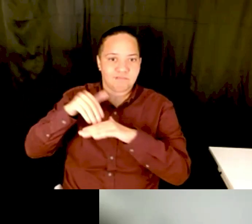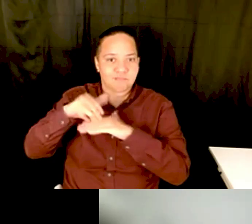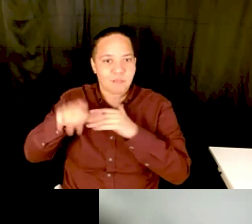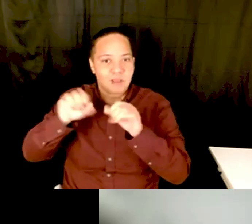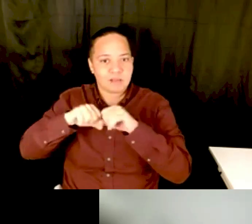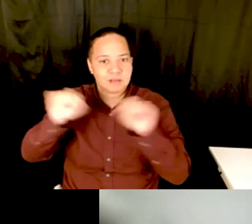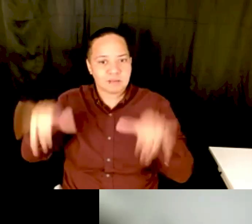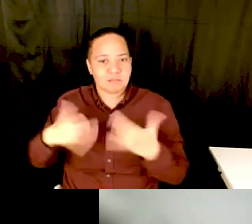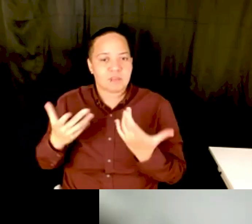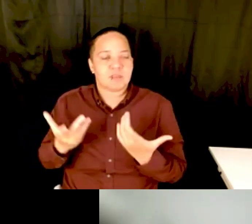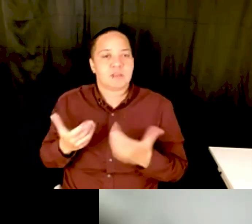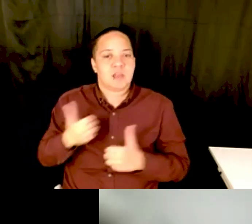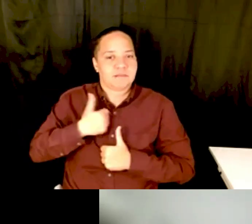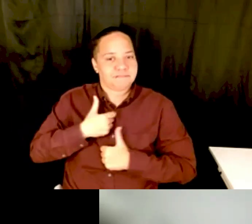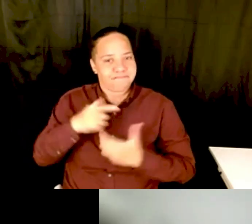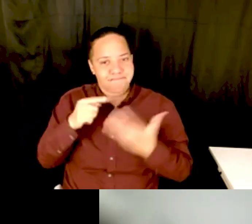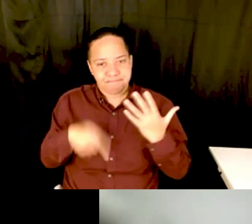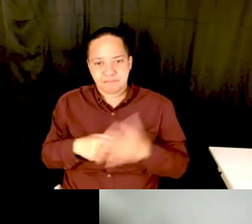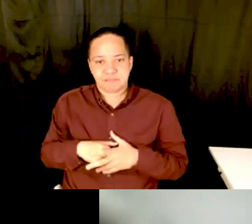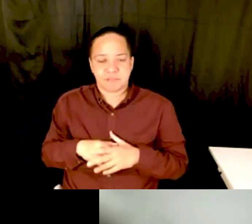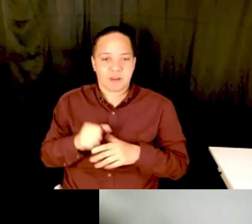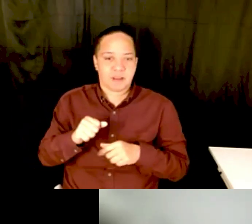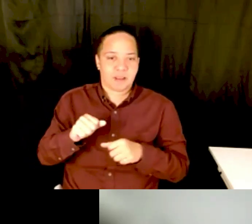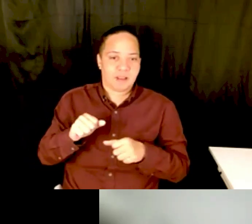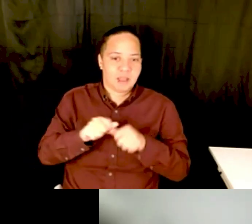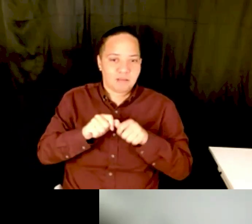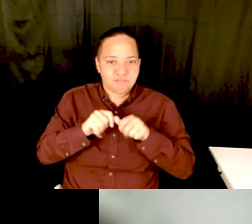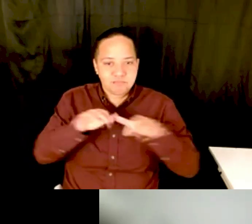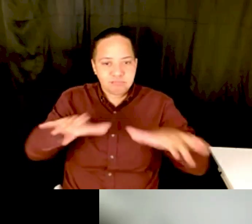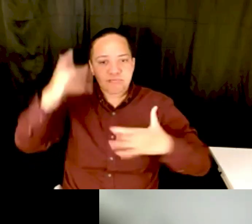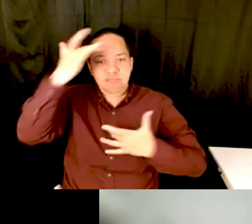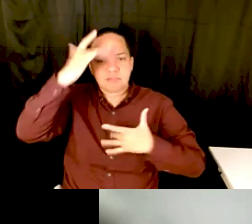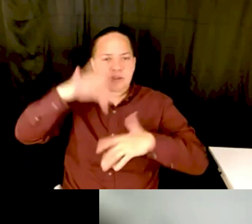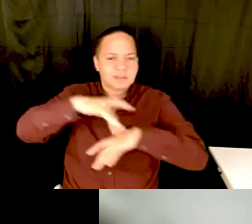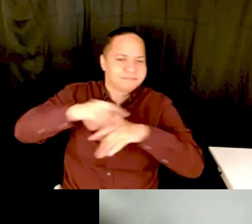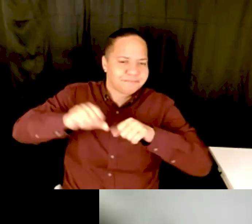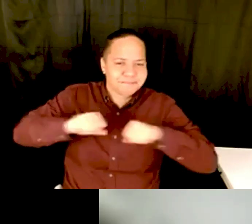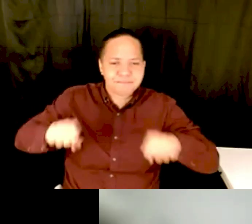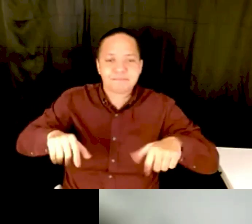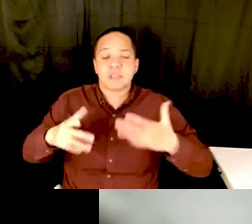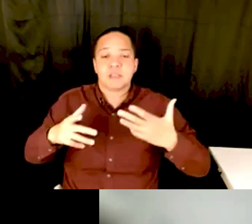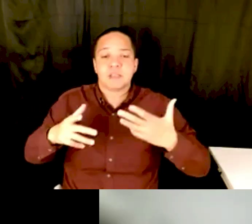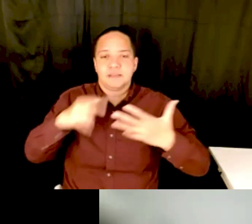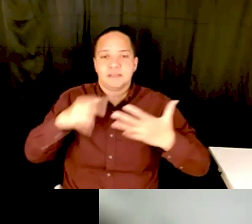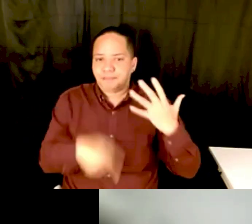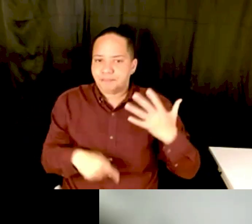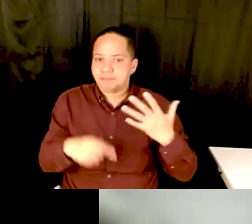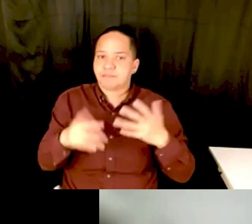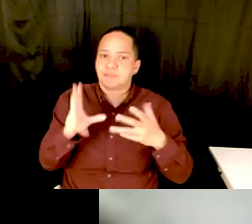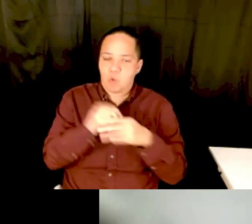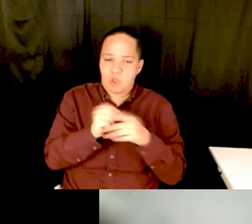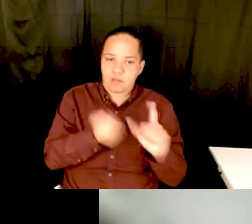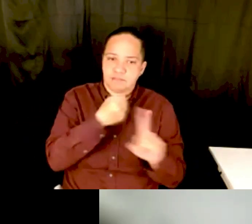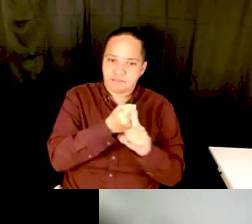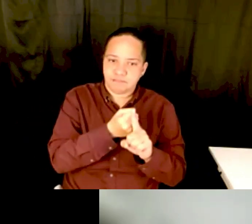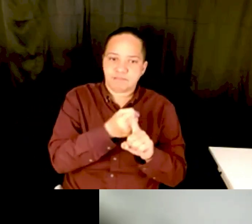etc. Las pandemias, las enfermedades, los terremotos, todo eso puede incidir en el funcionamiento del